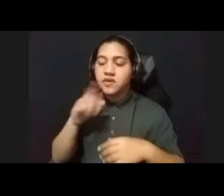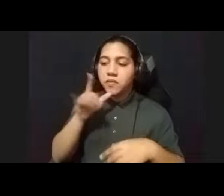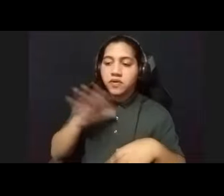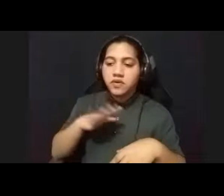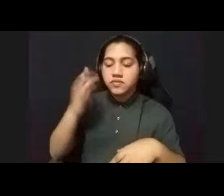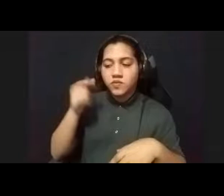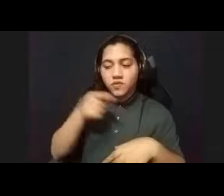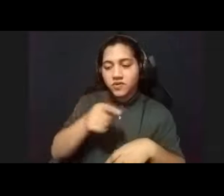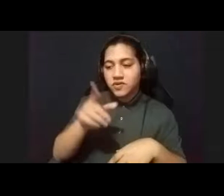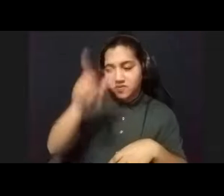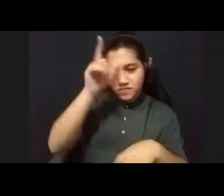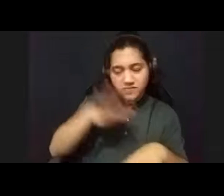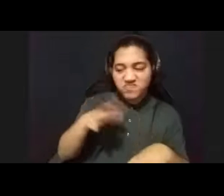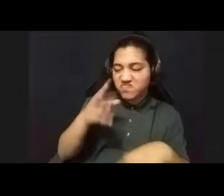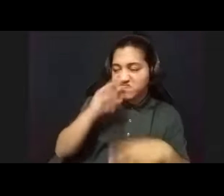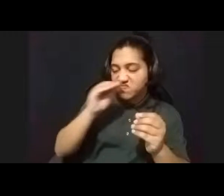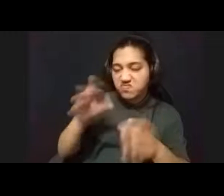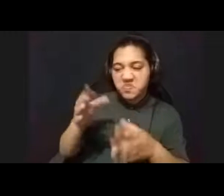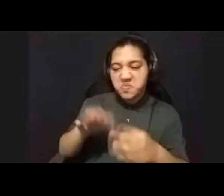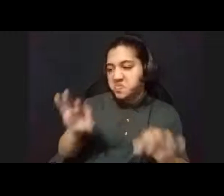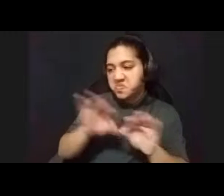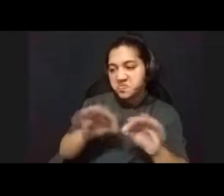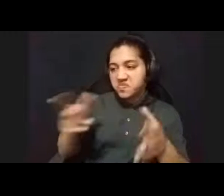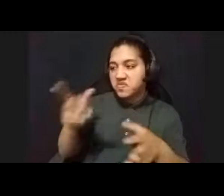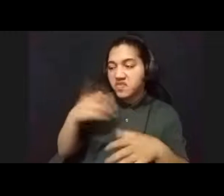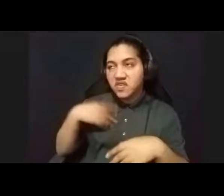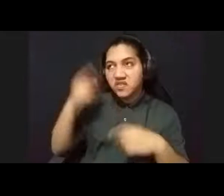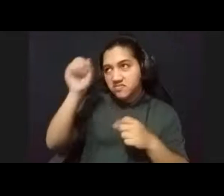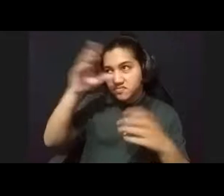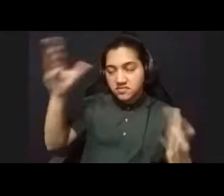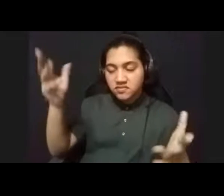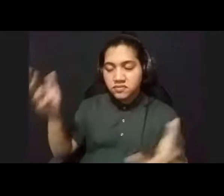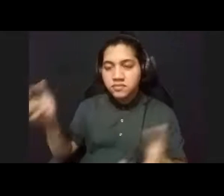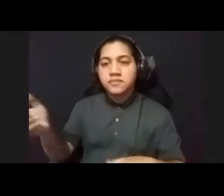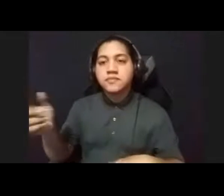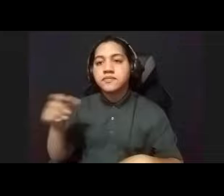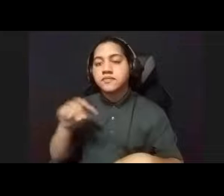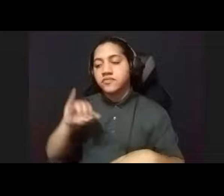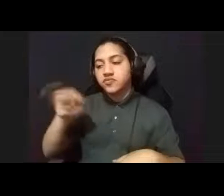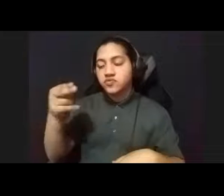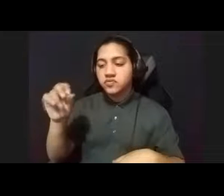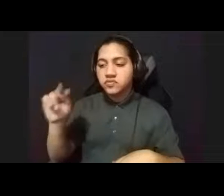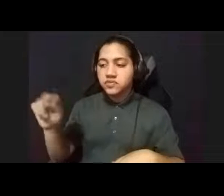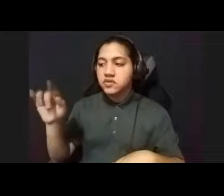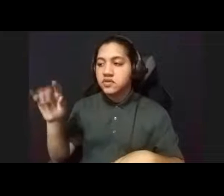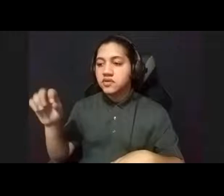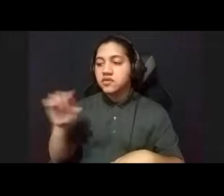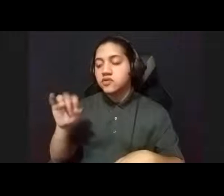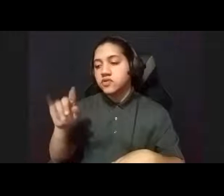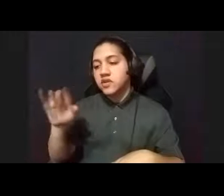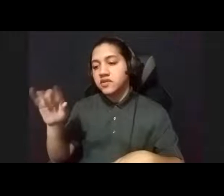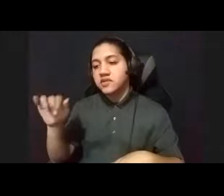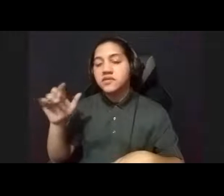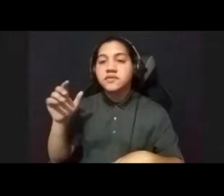hombres no le daban importancia a textos llenos de fantasía. John Radner y Susan Lancer, en su artículo